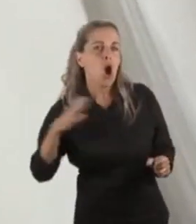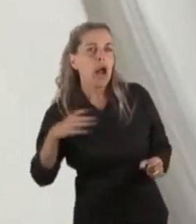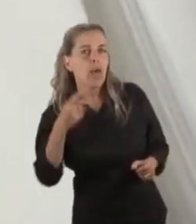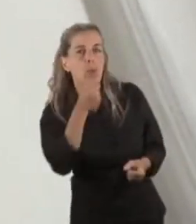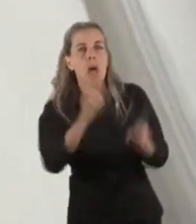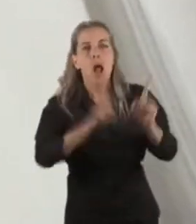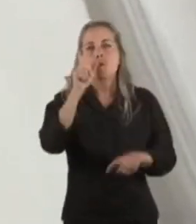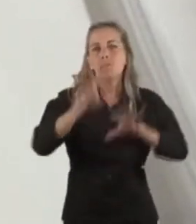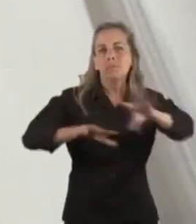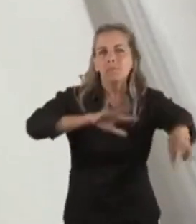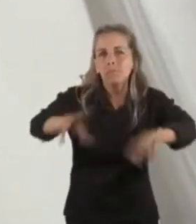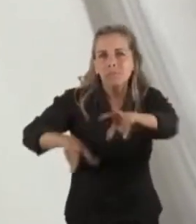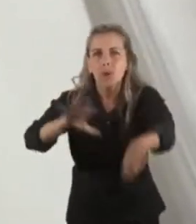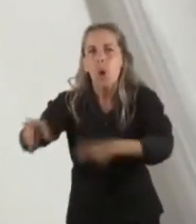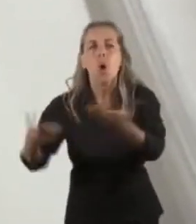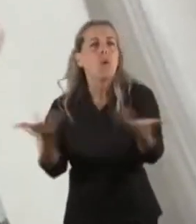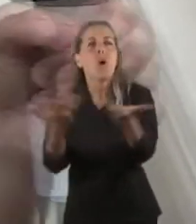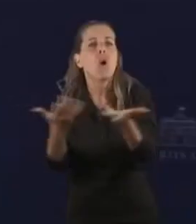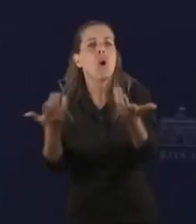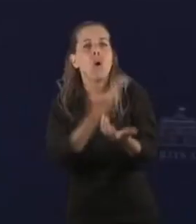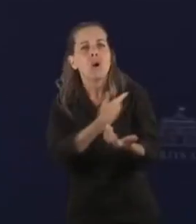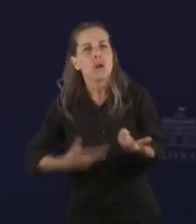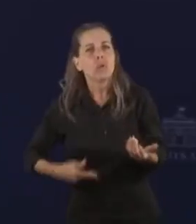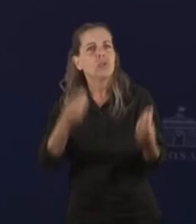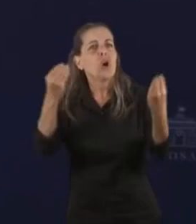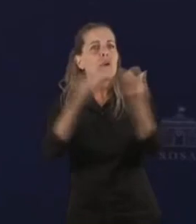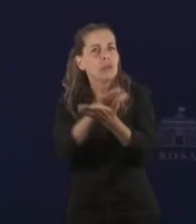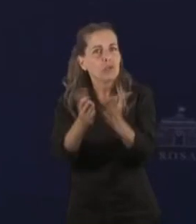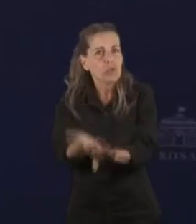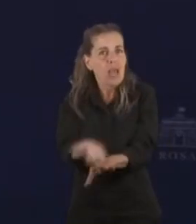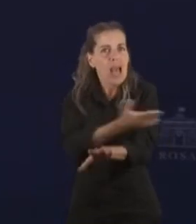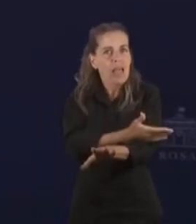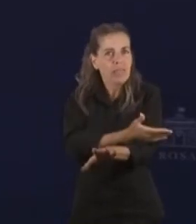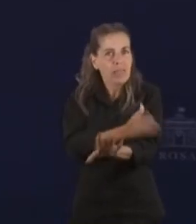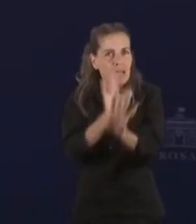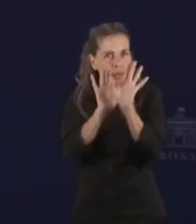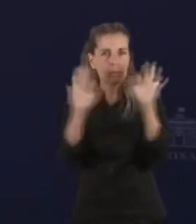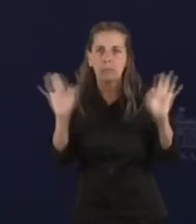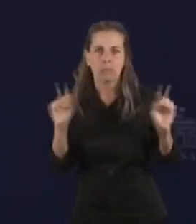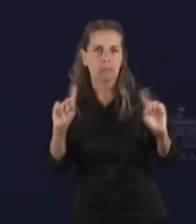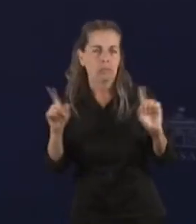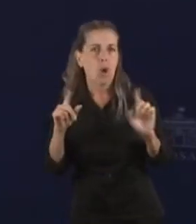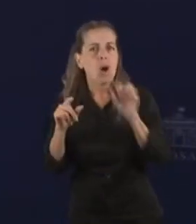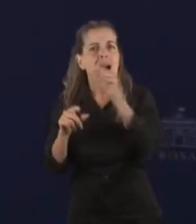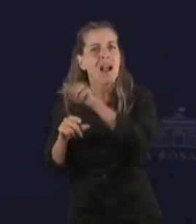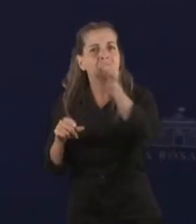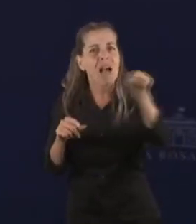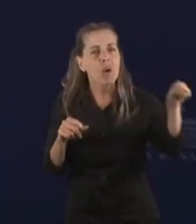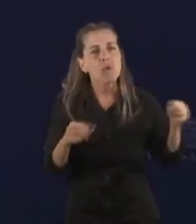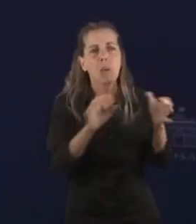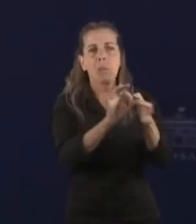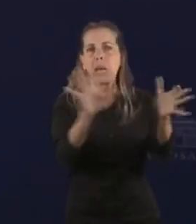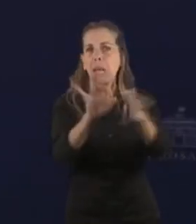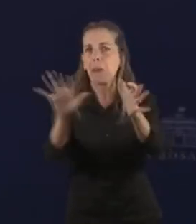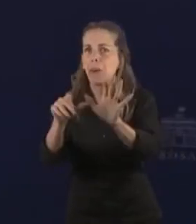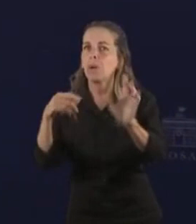negociar antes de que se produzca esta protesta no bueno a ver nosotros obviamente son libres de hacer lo que les plazca no dentro de la